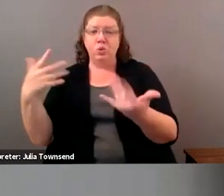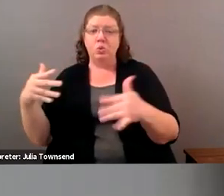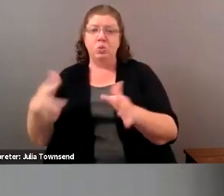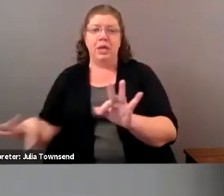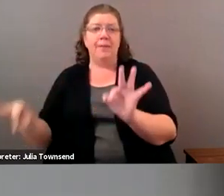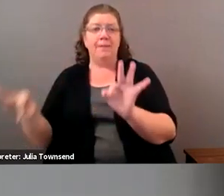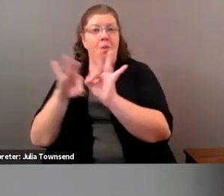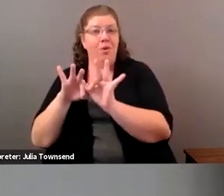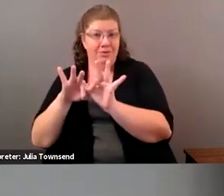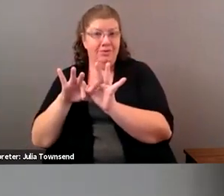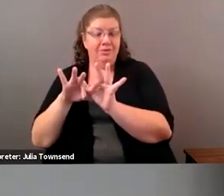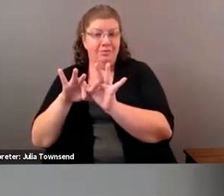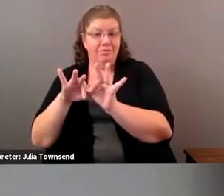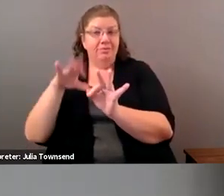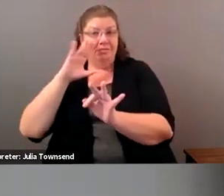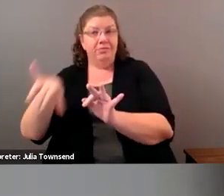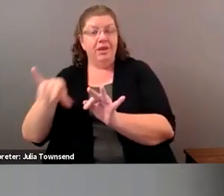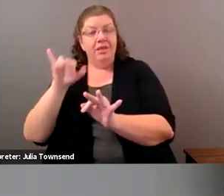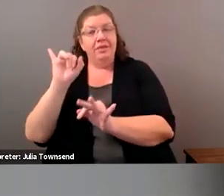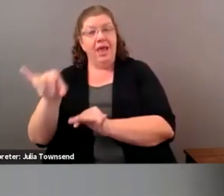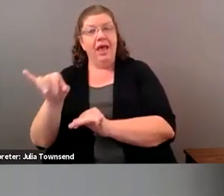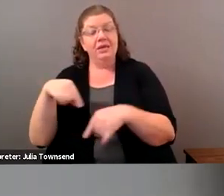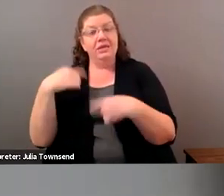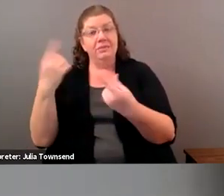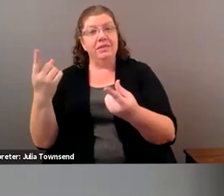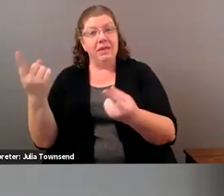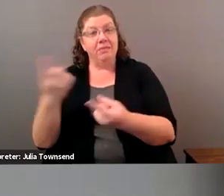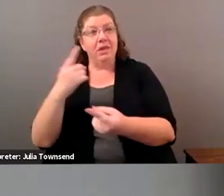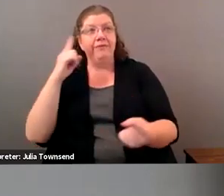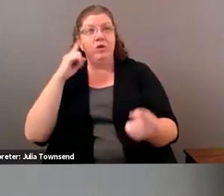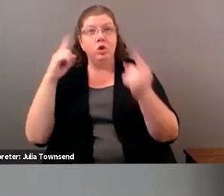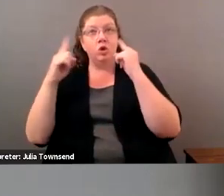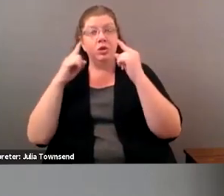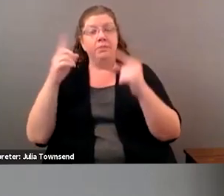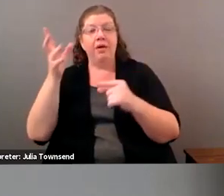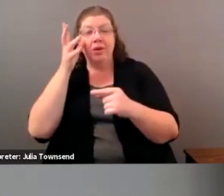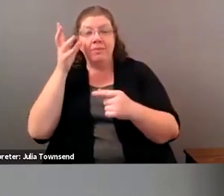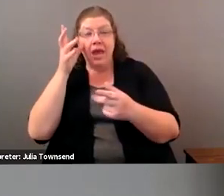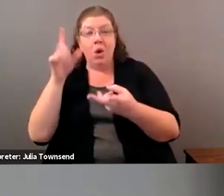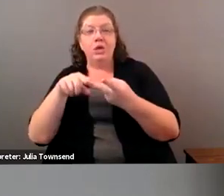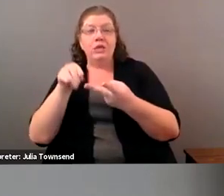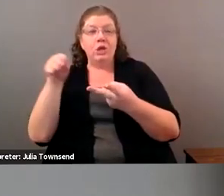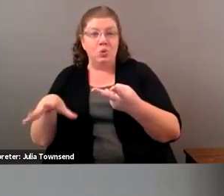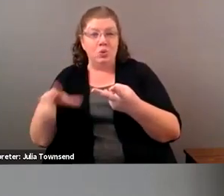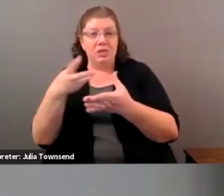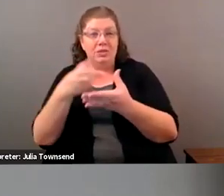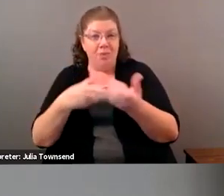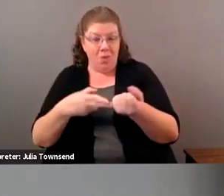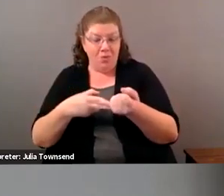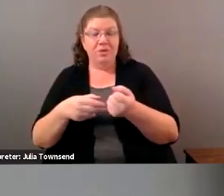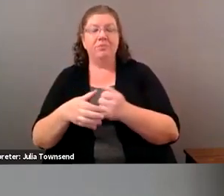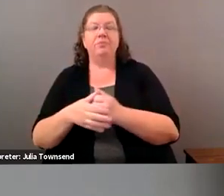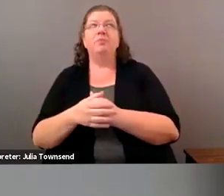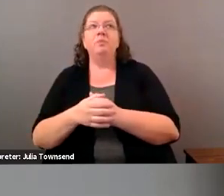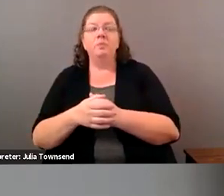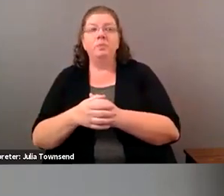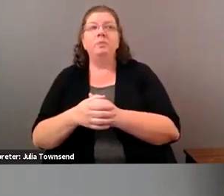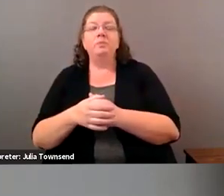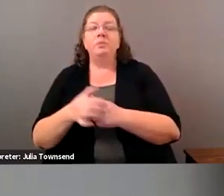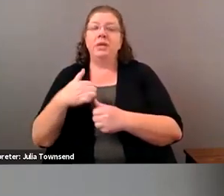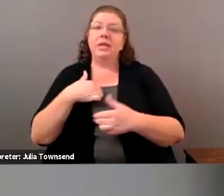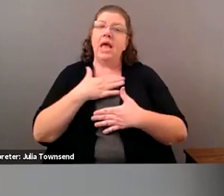muy importante como ustedes saben que esto ha sido algo que hemos escuchado de los padres y de los estudiantes y